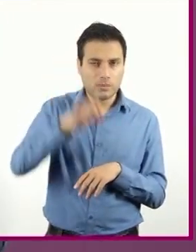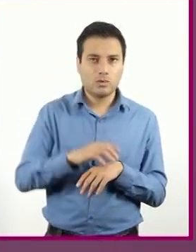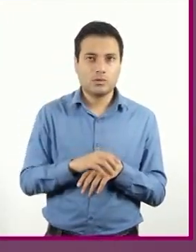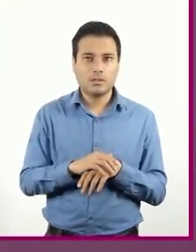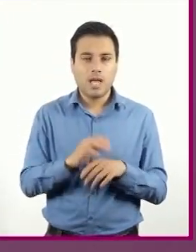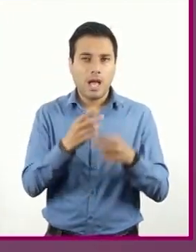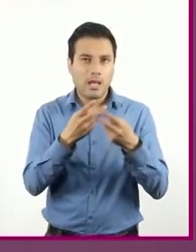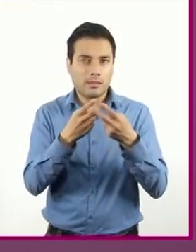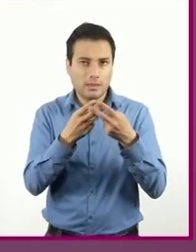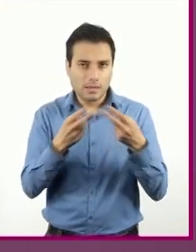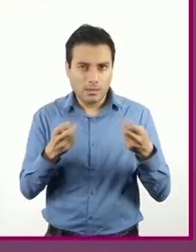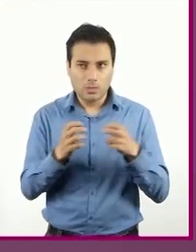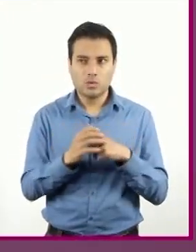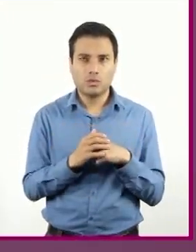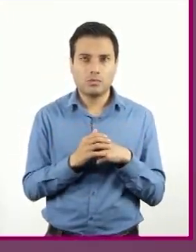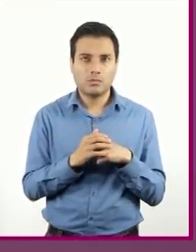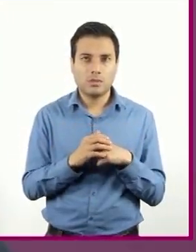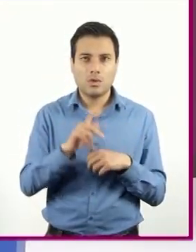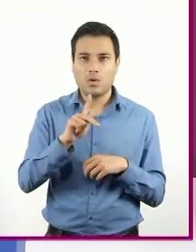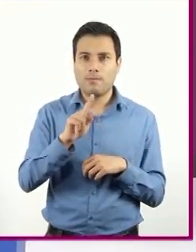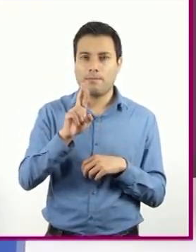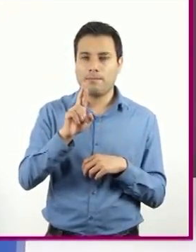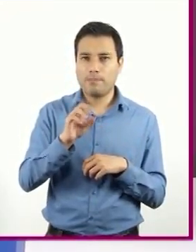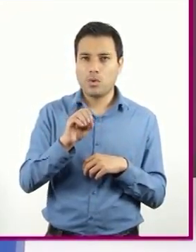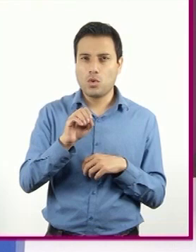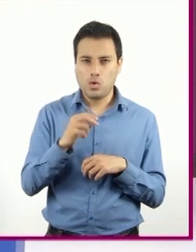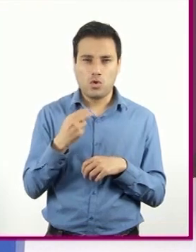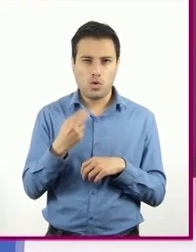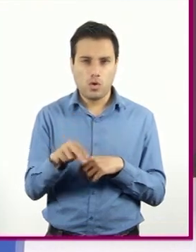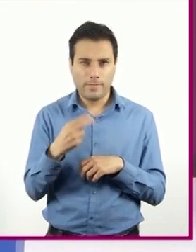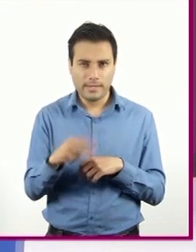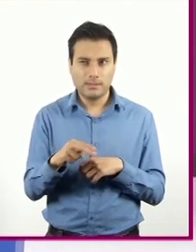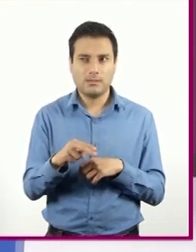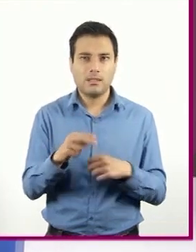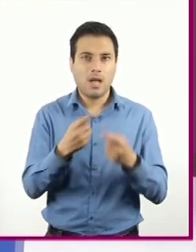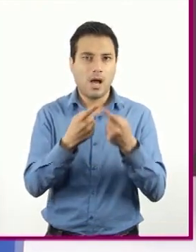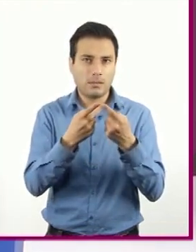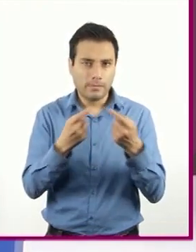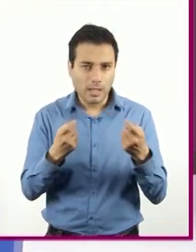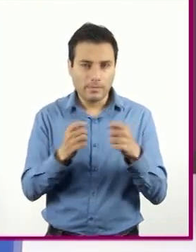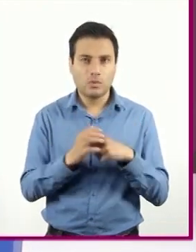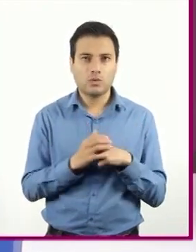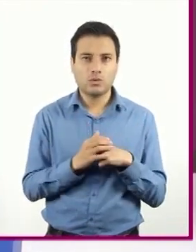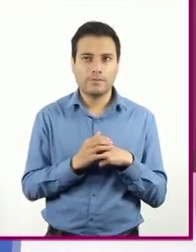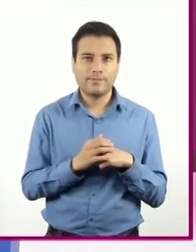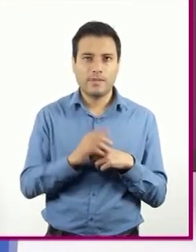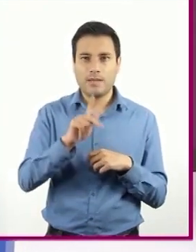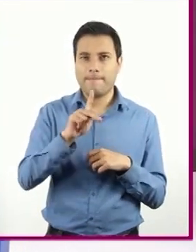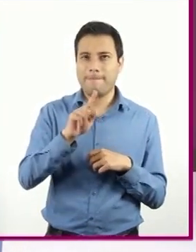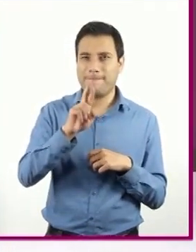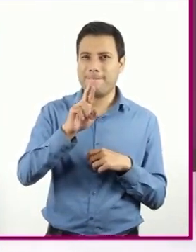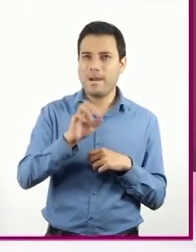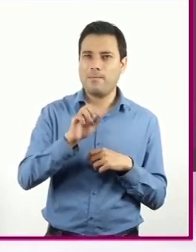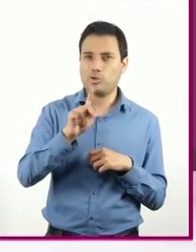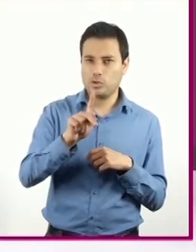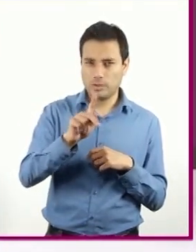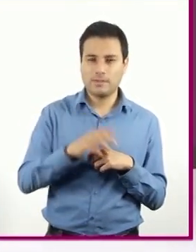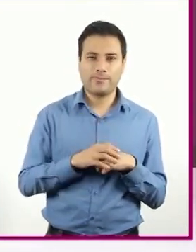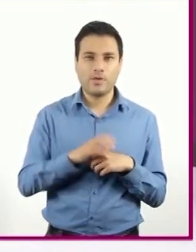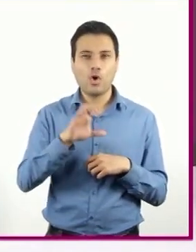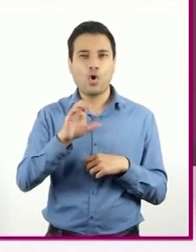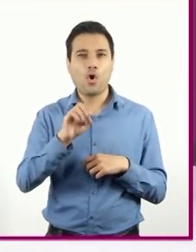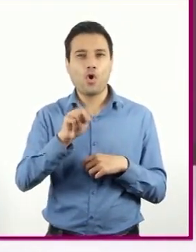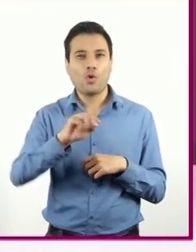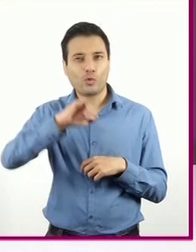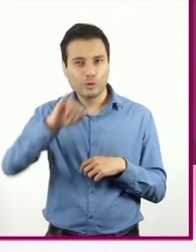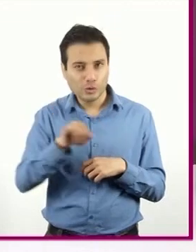adjetivos, acá a los pronombres, más allá a los adverbios, acá preposiciones,